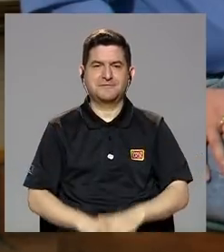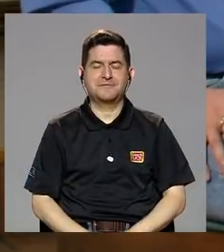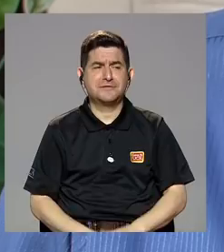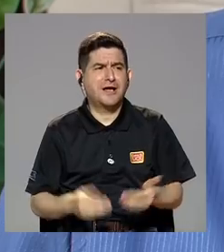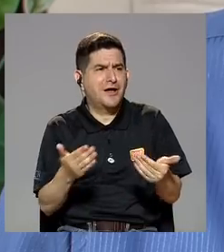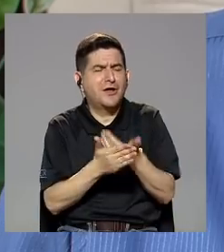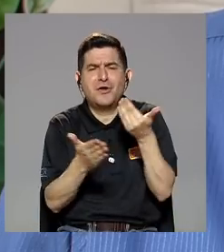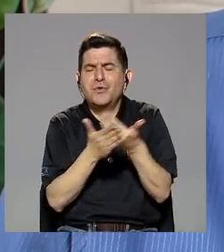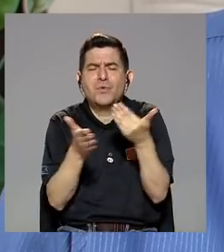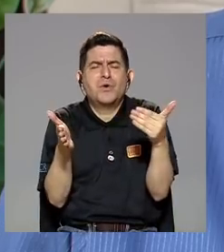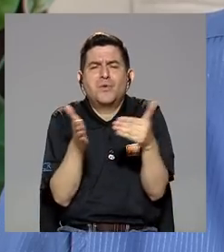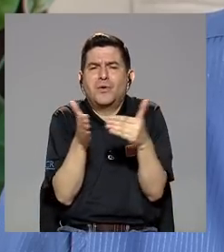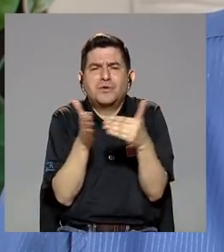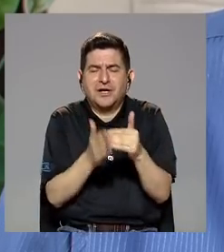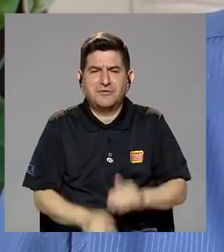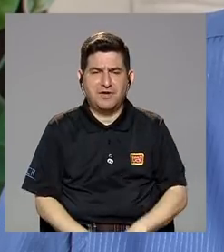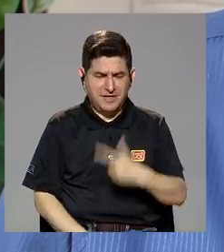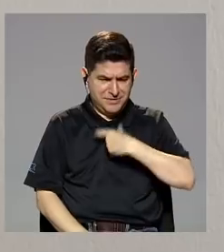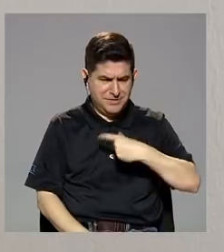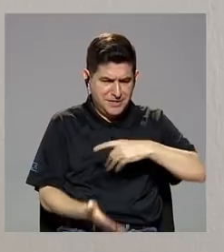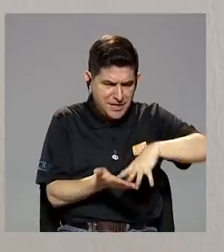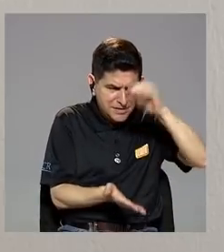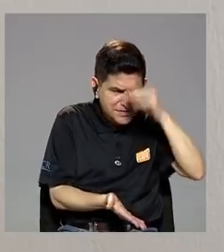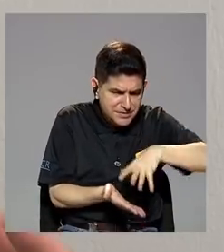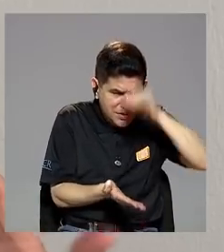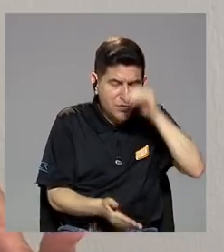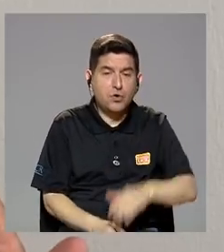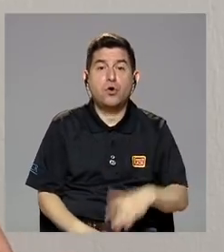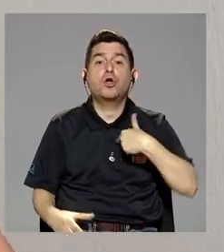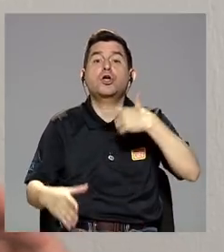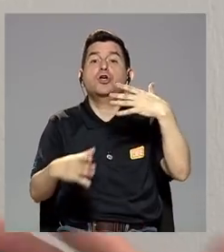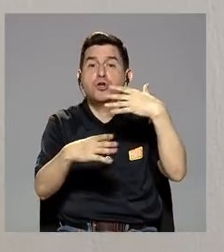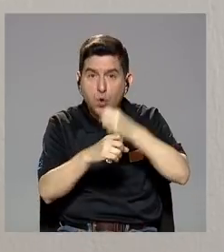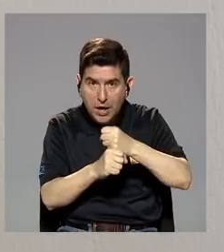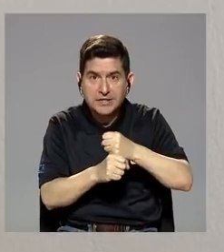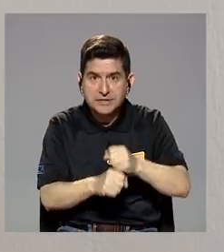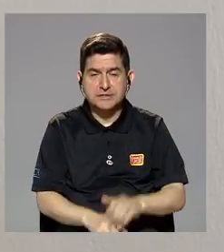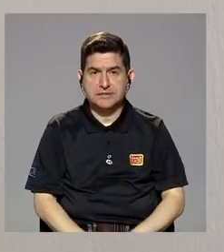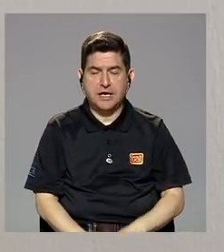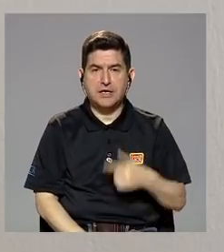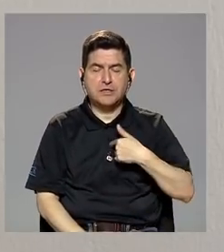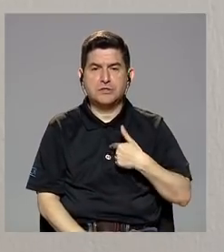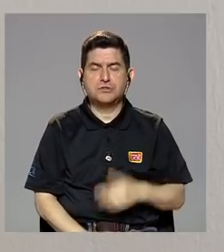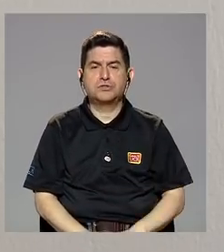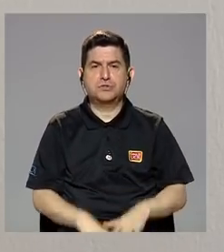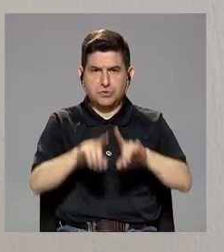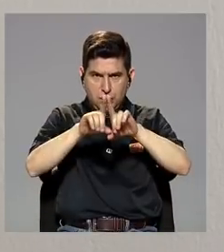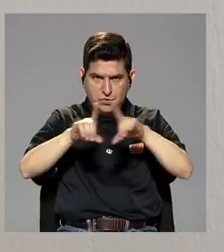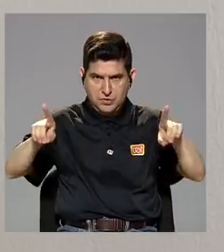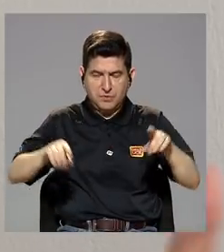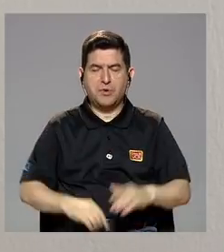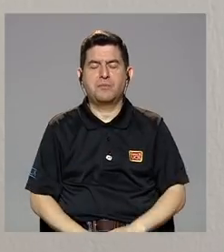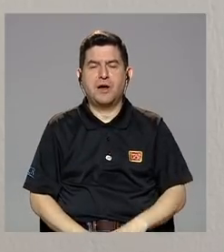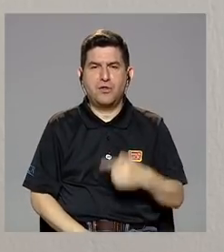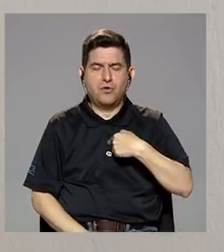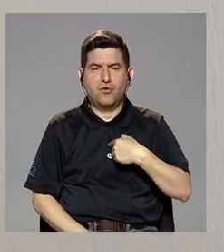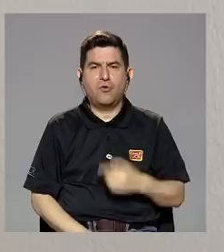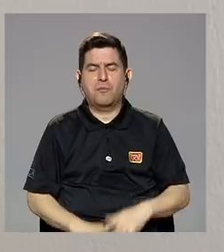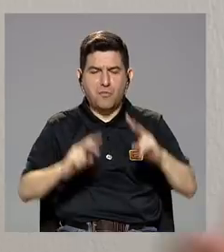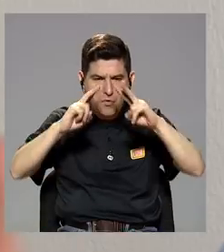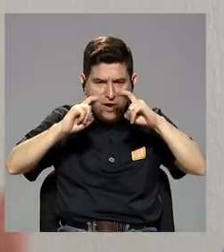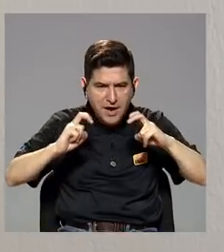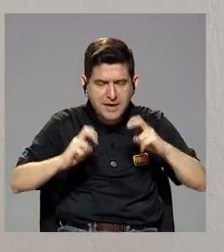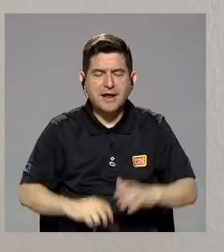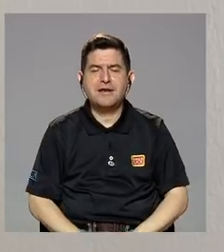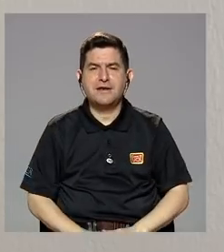renovado con ganas de aprender y de hecho lo hice me diplomé como dramaturgo sea analista de textos